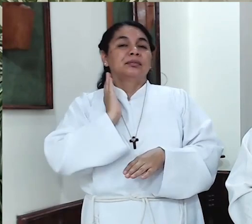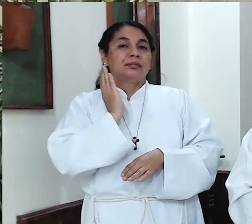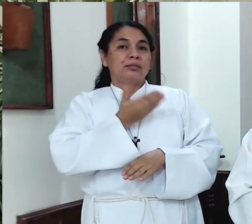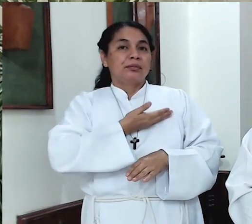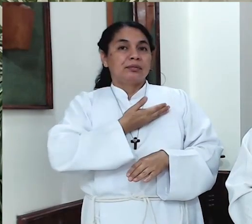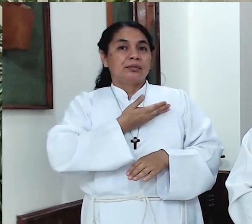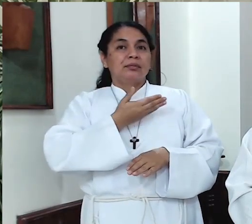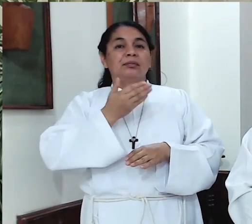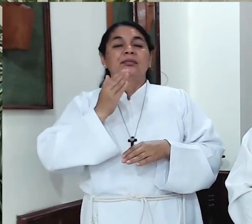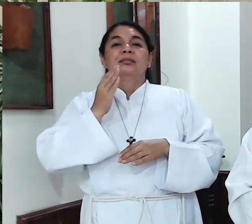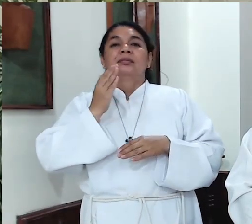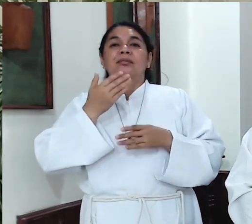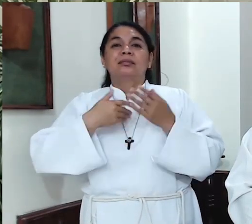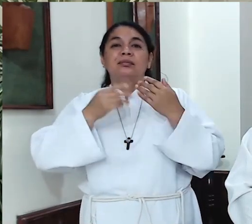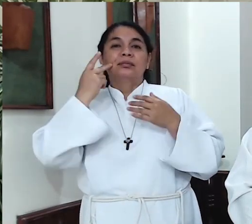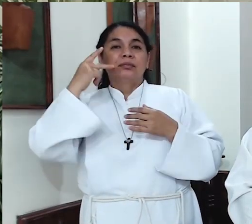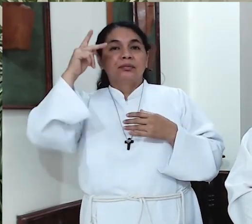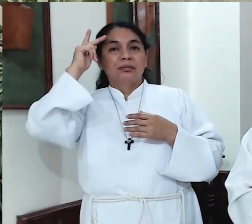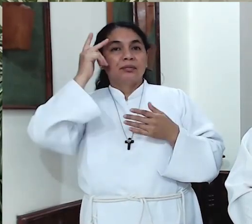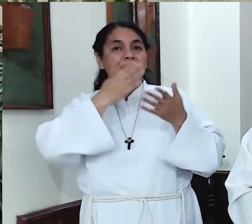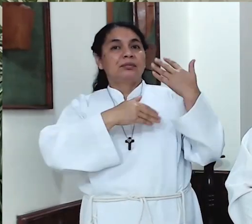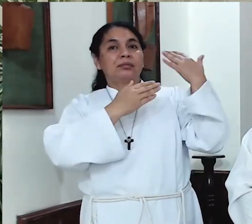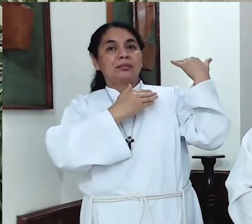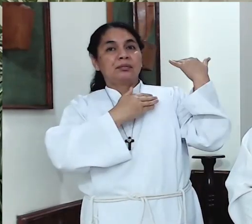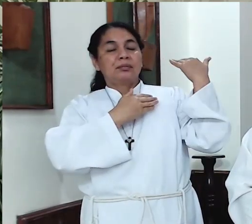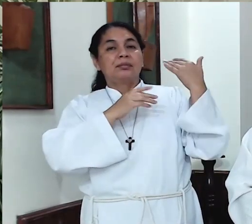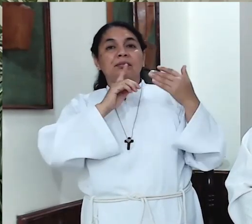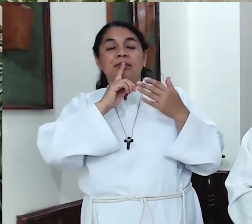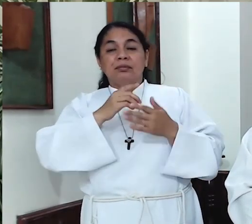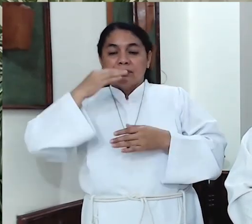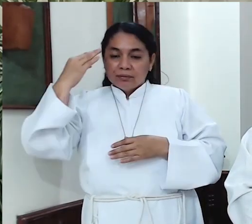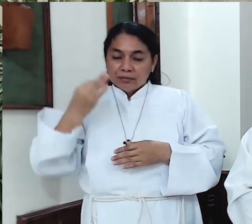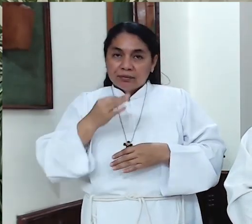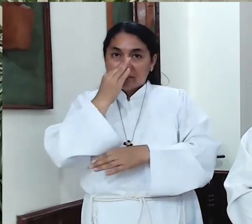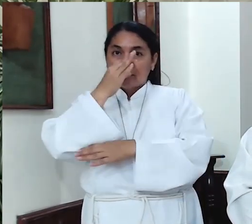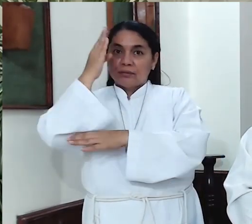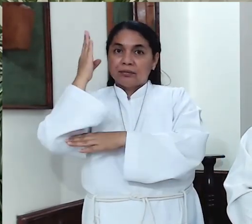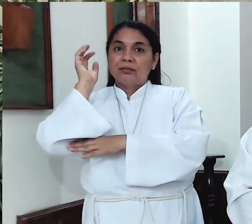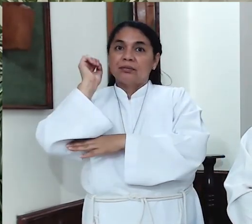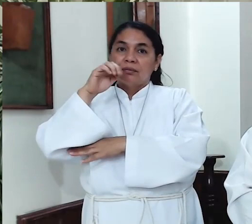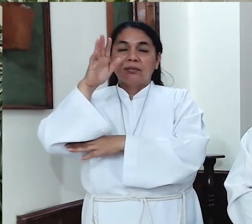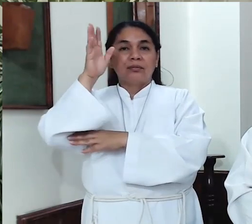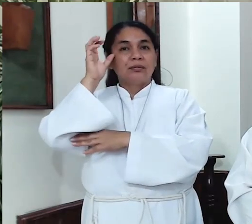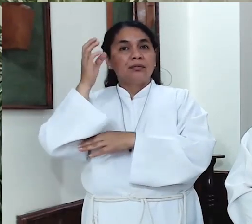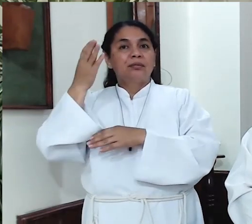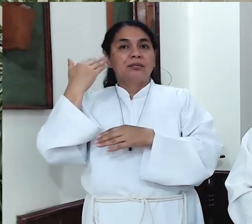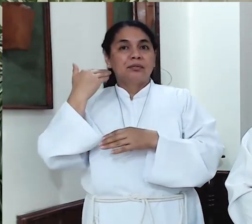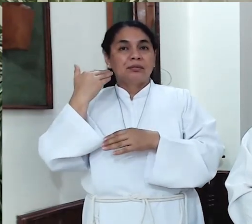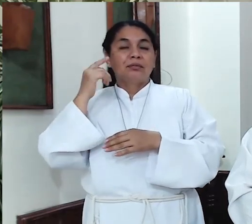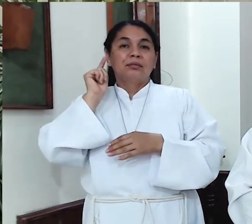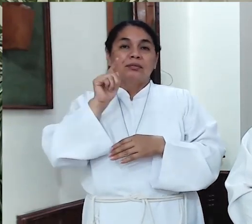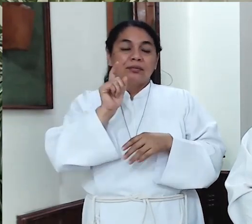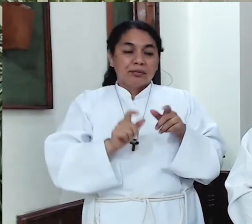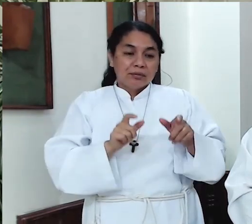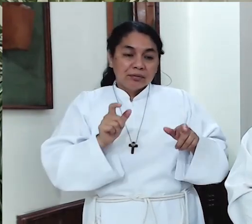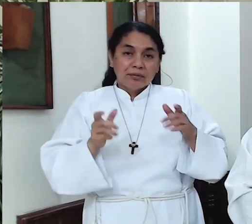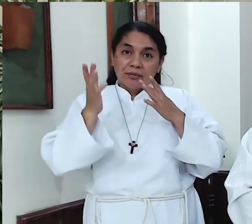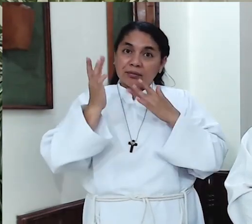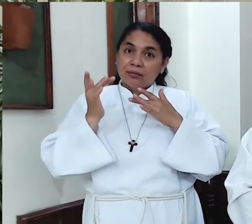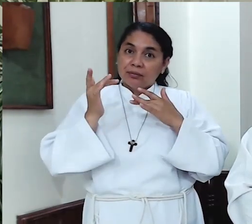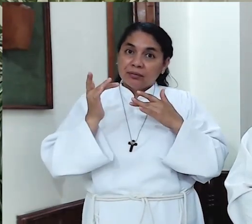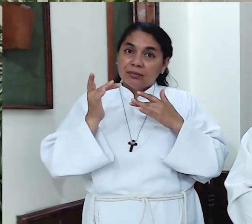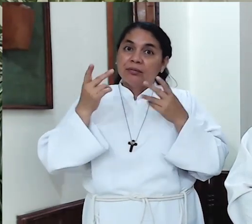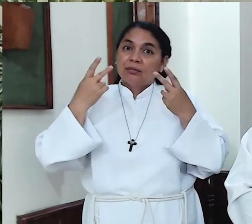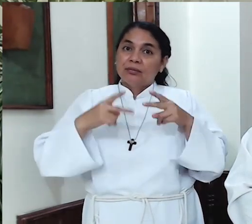se confortaran al reconocer la firmeza de las promesas en que habían creído. El pueblo esperaba a la